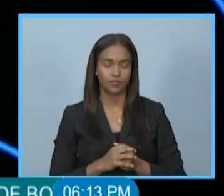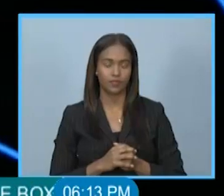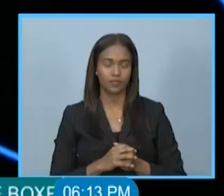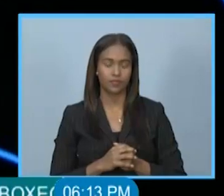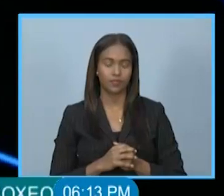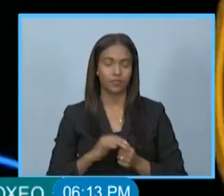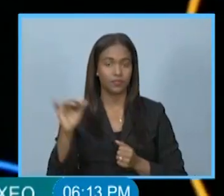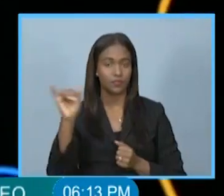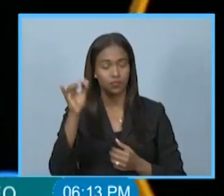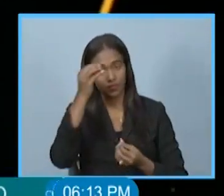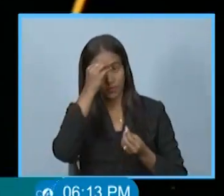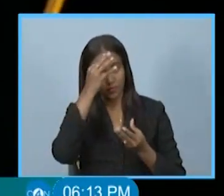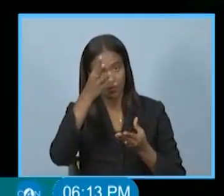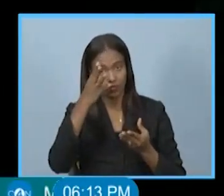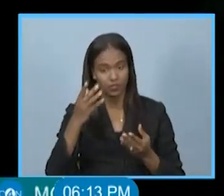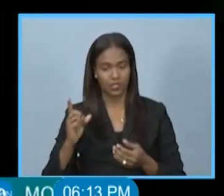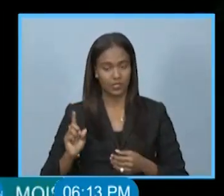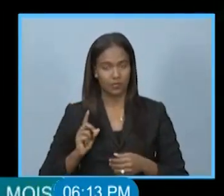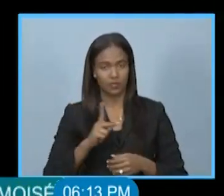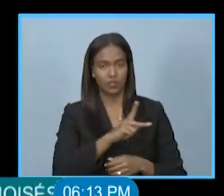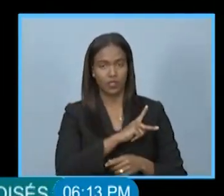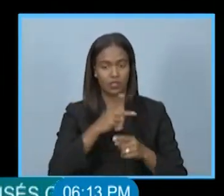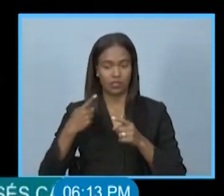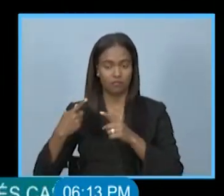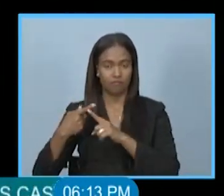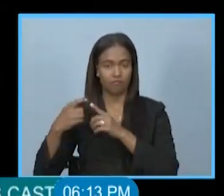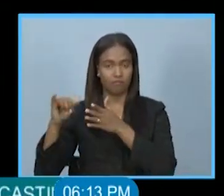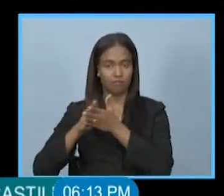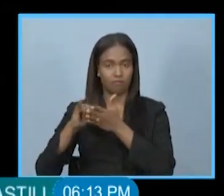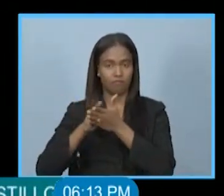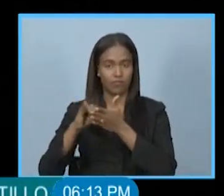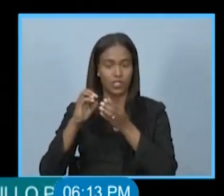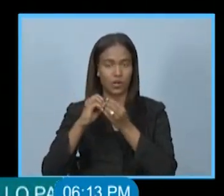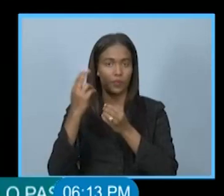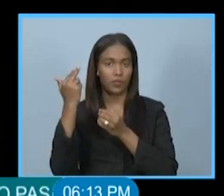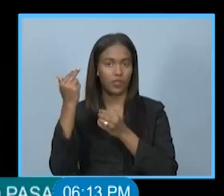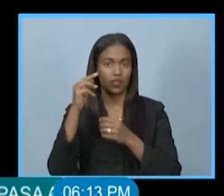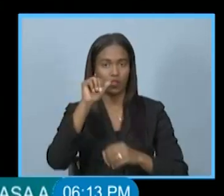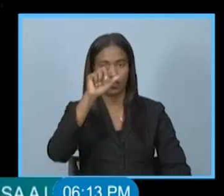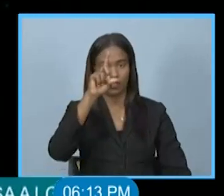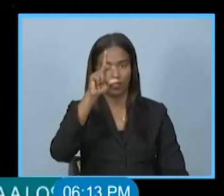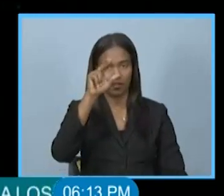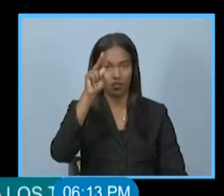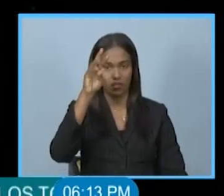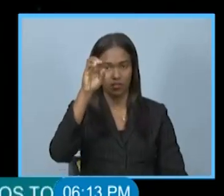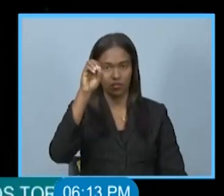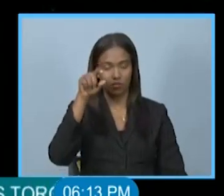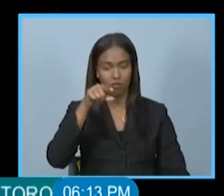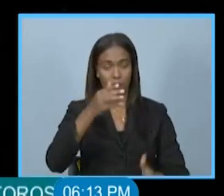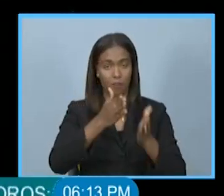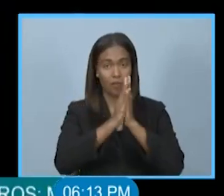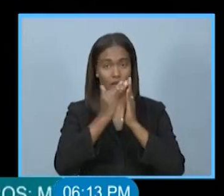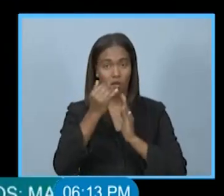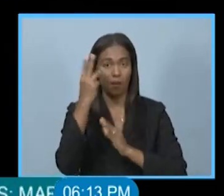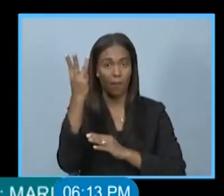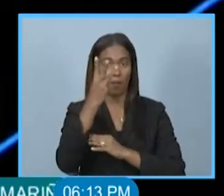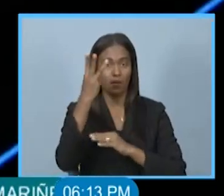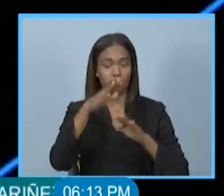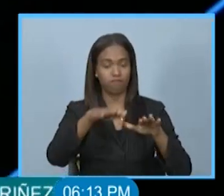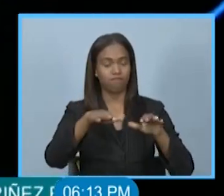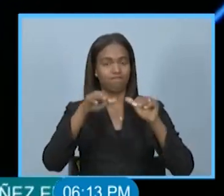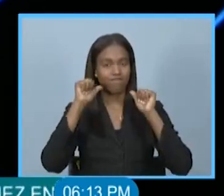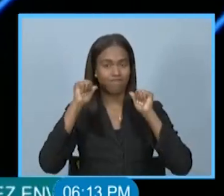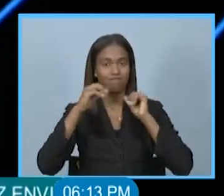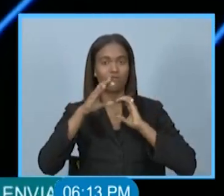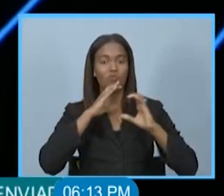Mientras tanto les contamos que el congresista de Nueva York por el Distrito 13 Adriano spayat solicitó este miércoles retirar de